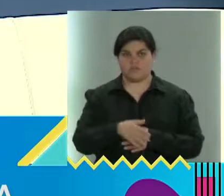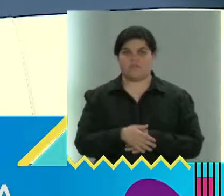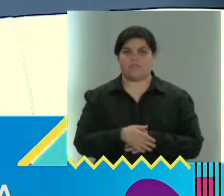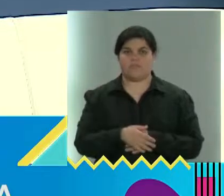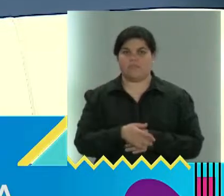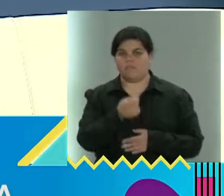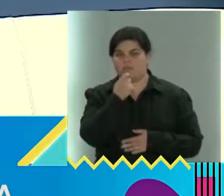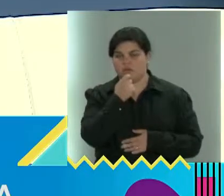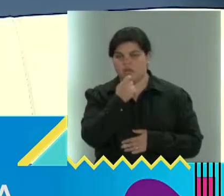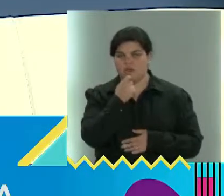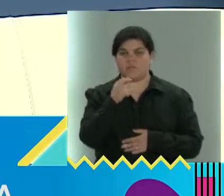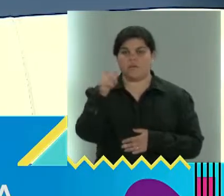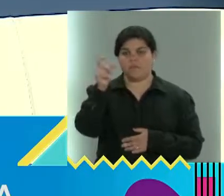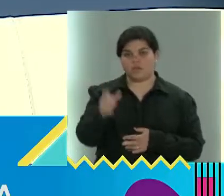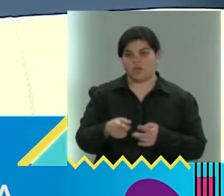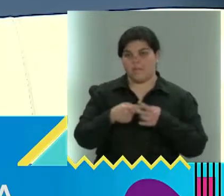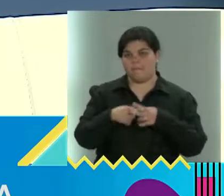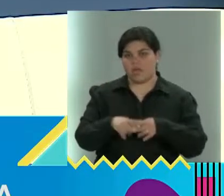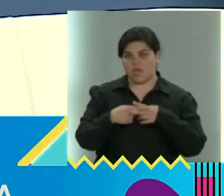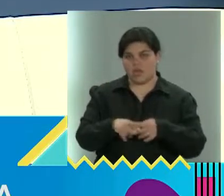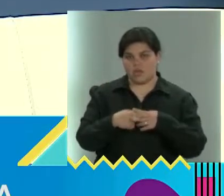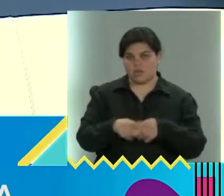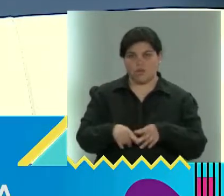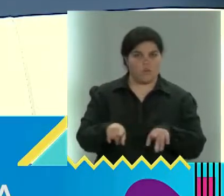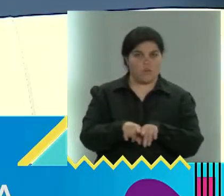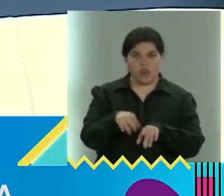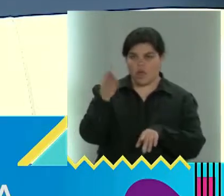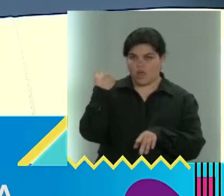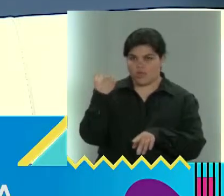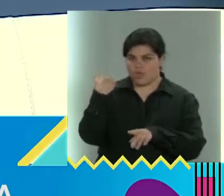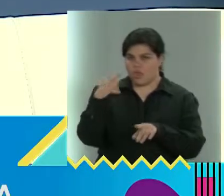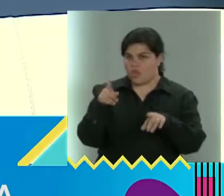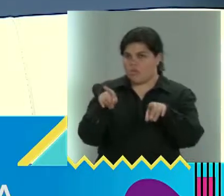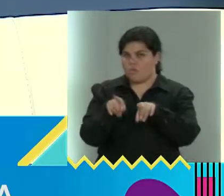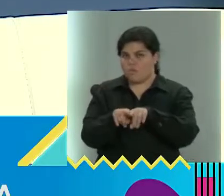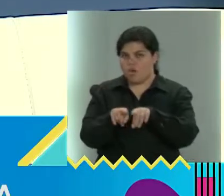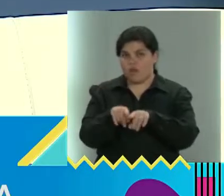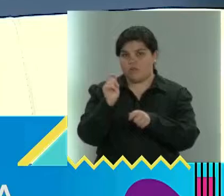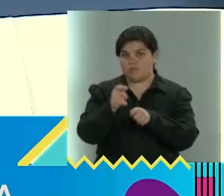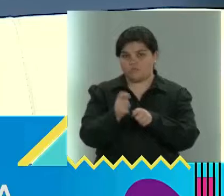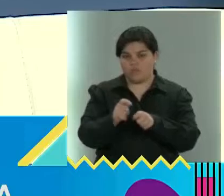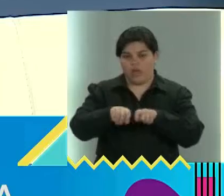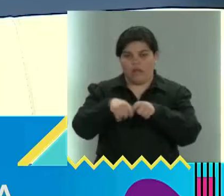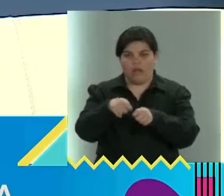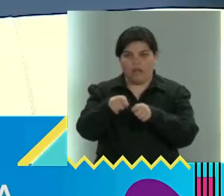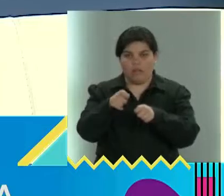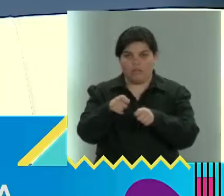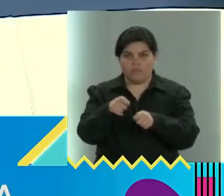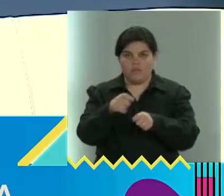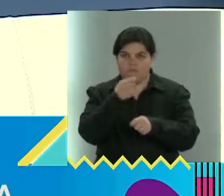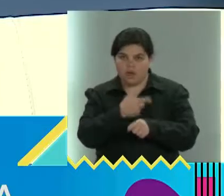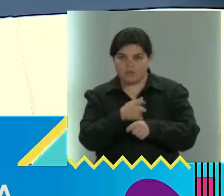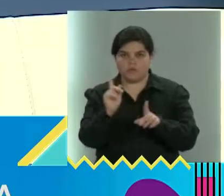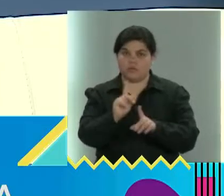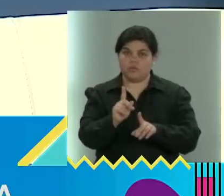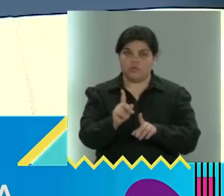ejemplo, el mecánico, tal como lo pensábamos antes, que arreglaba así con alambre, no va a estar. Pero